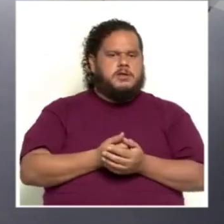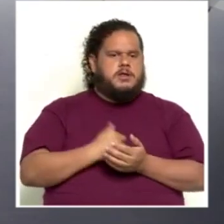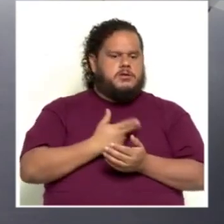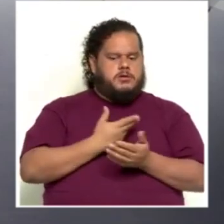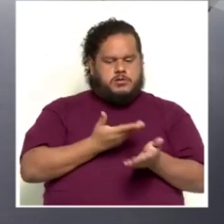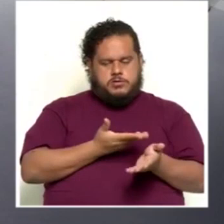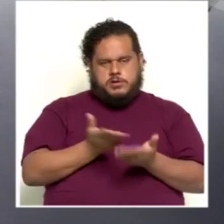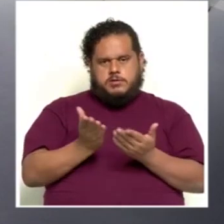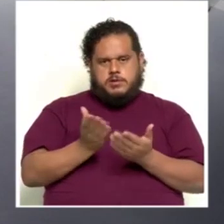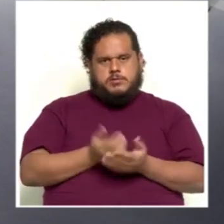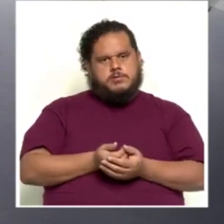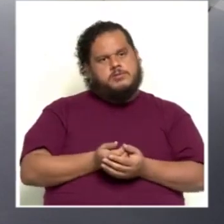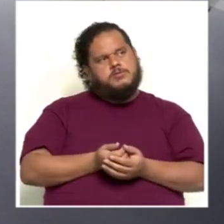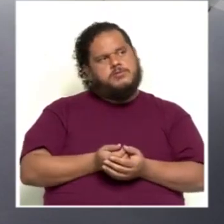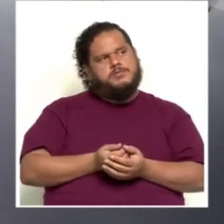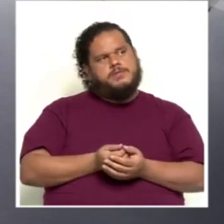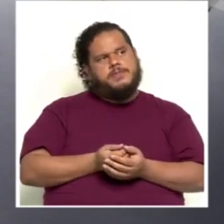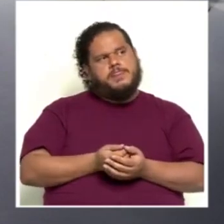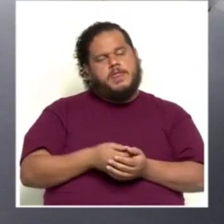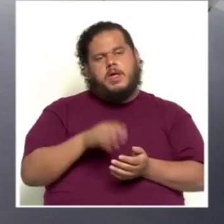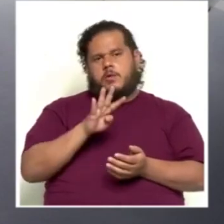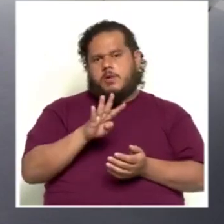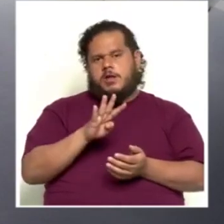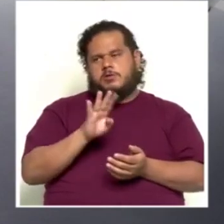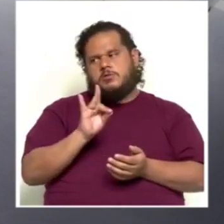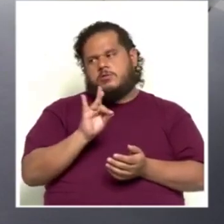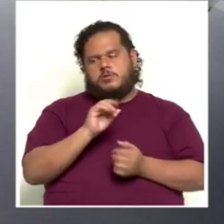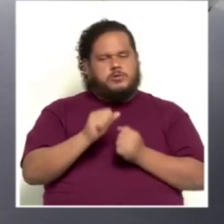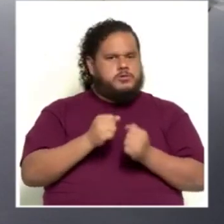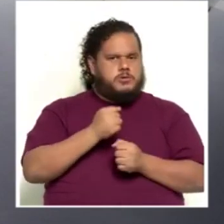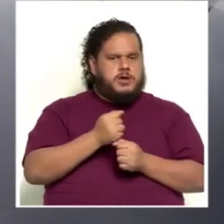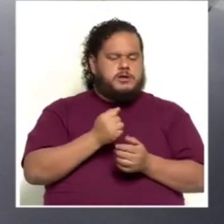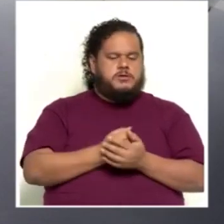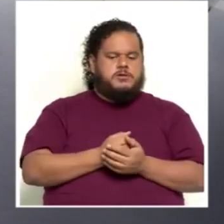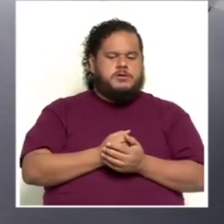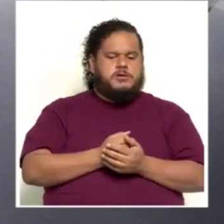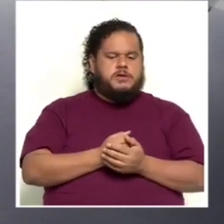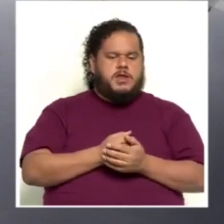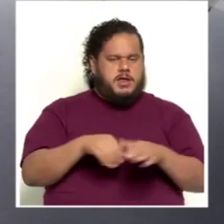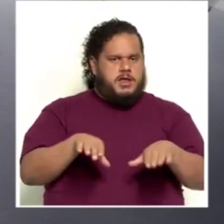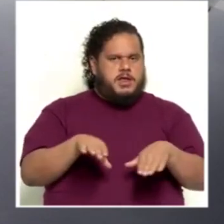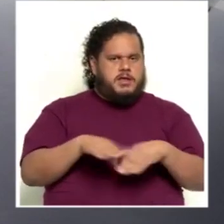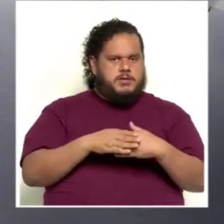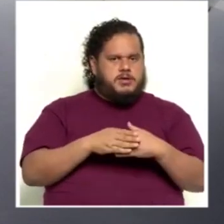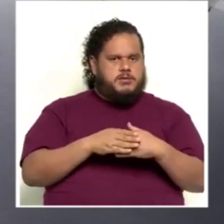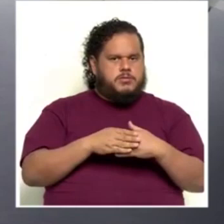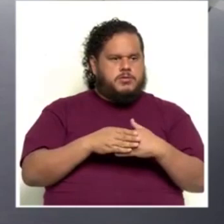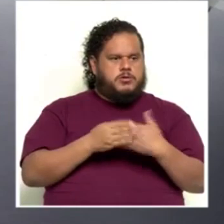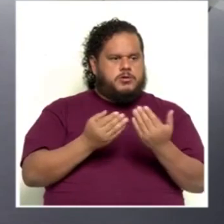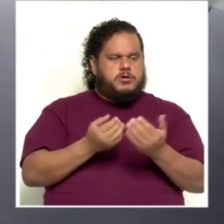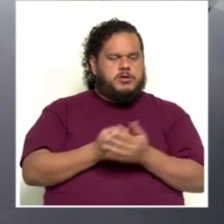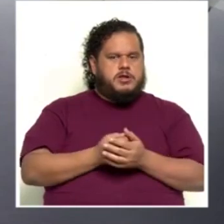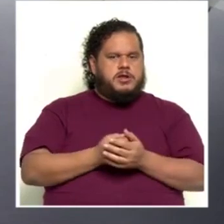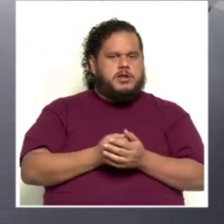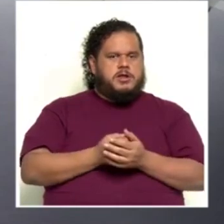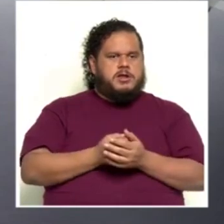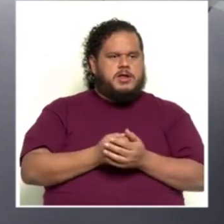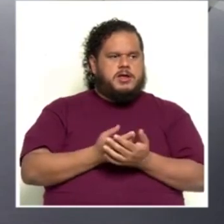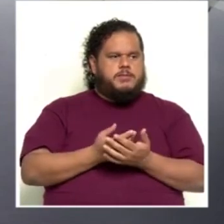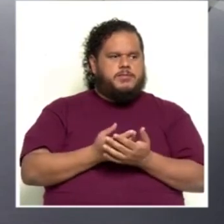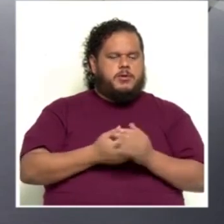llevamos 4 u 8 años en matrimonios por conveniencia. Correcto. Y no por